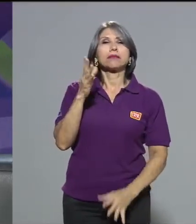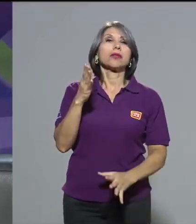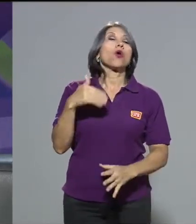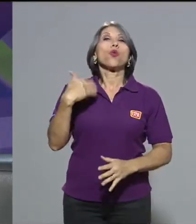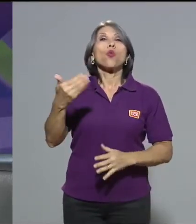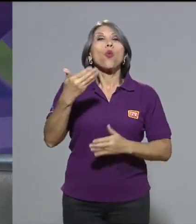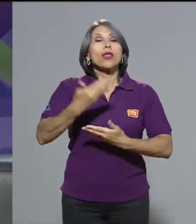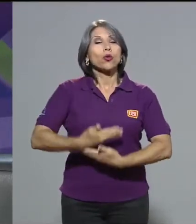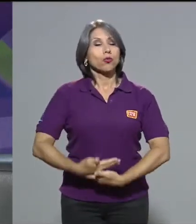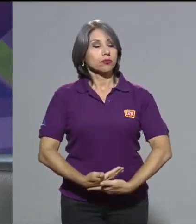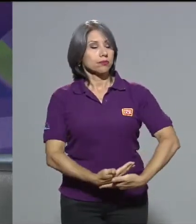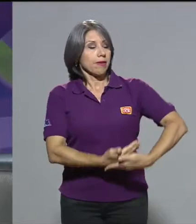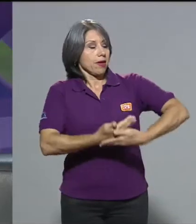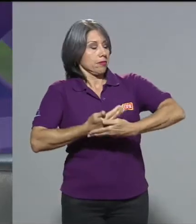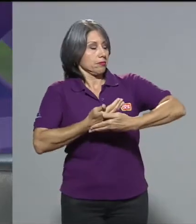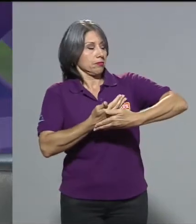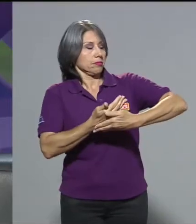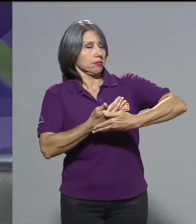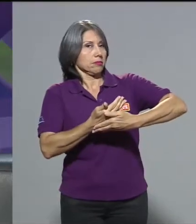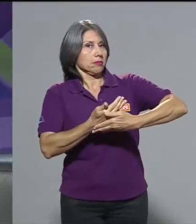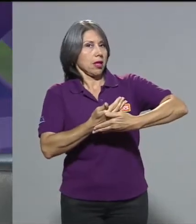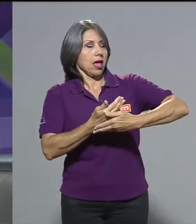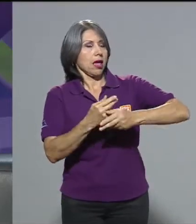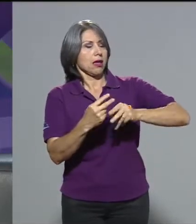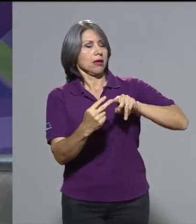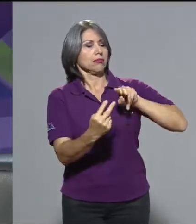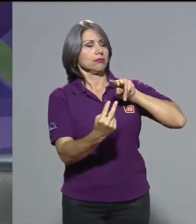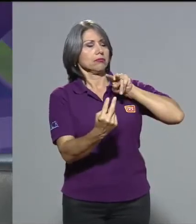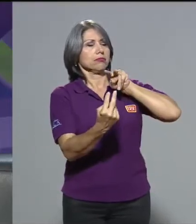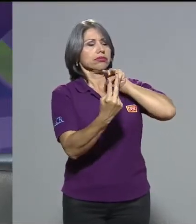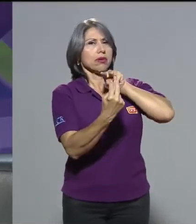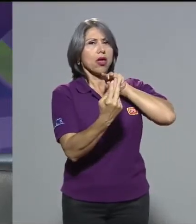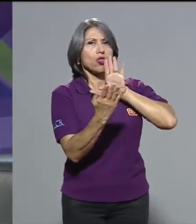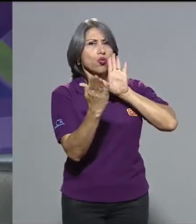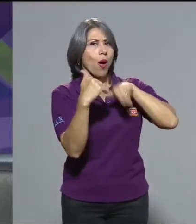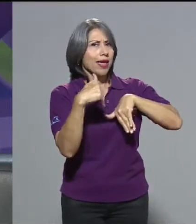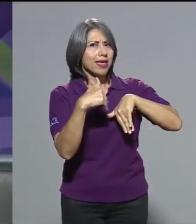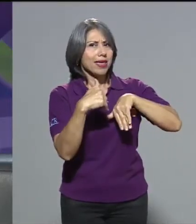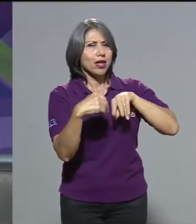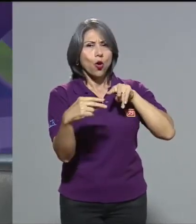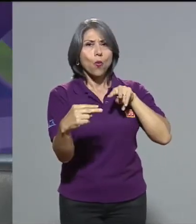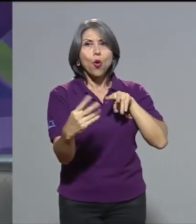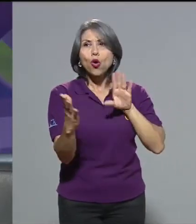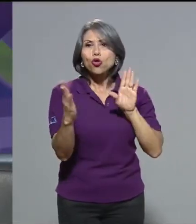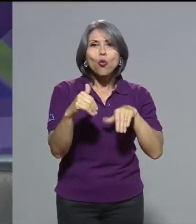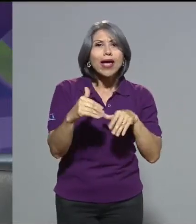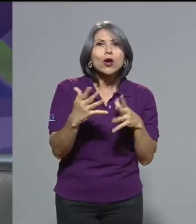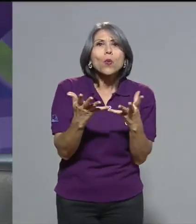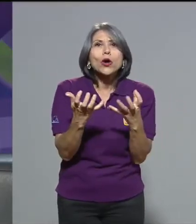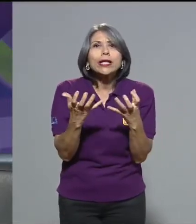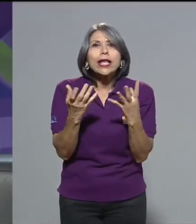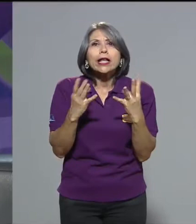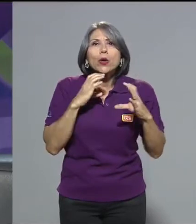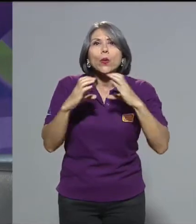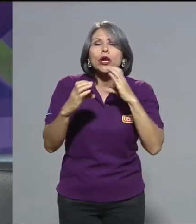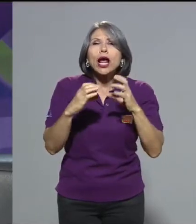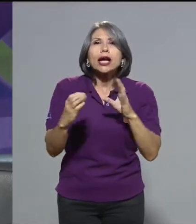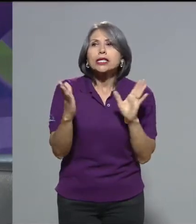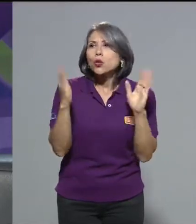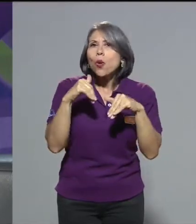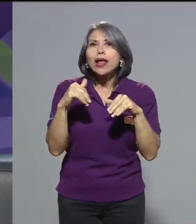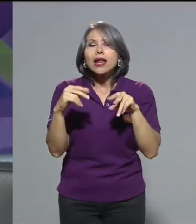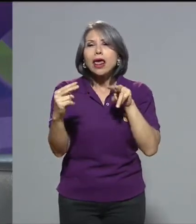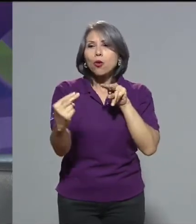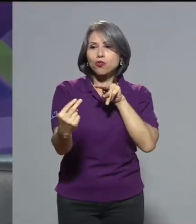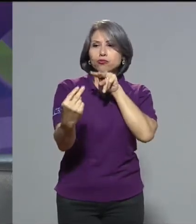hay esa mirada de ojo a ojo o esa mirada de intención comunicativa, ahí es una clave.